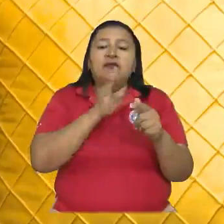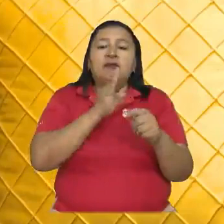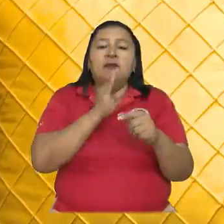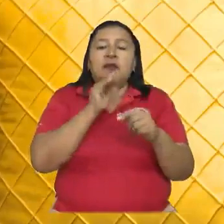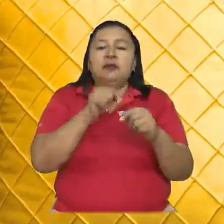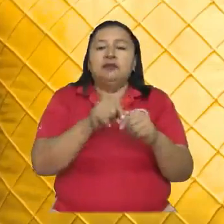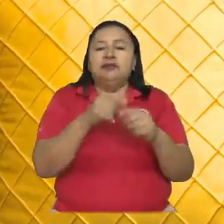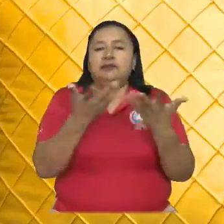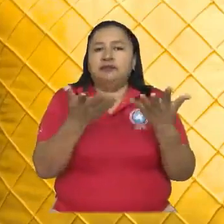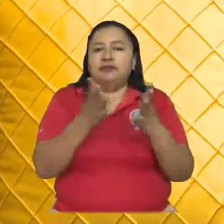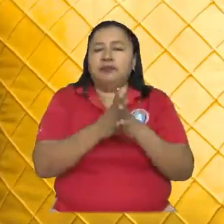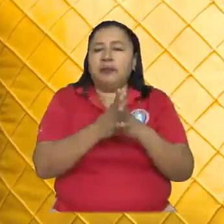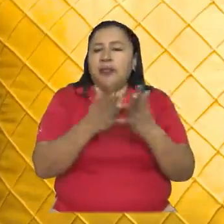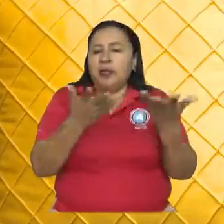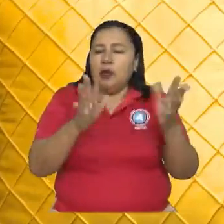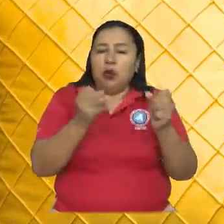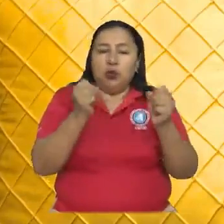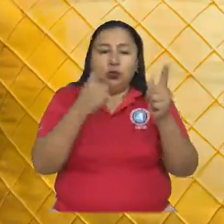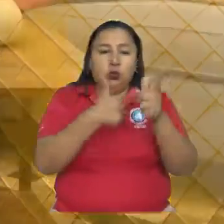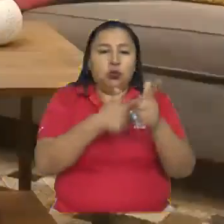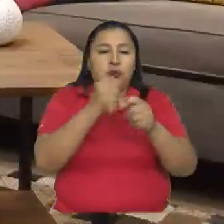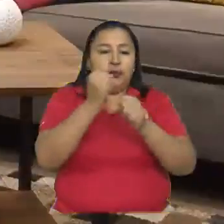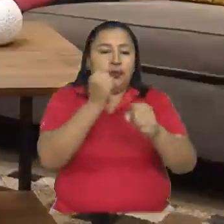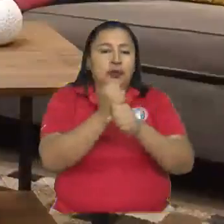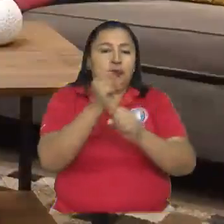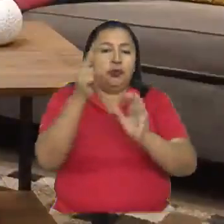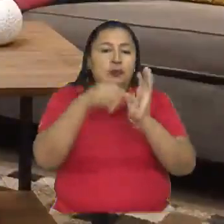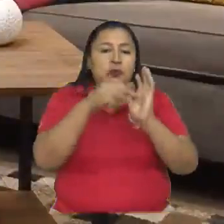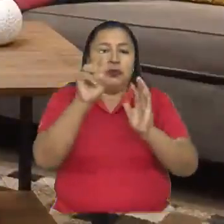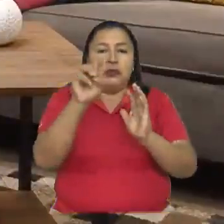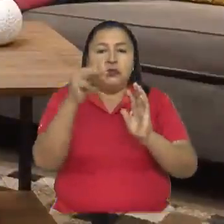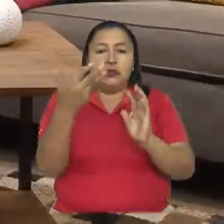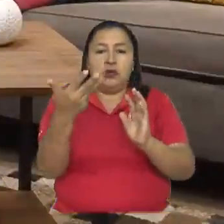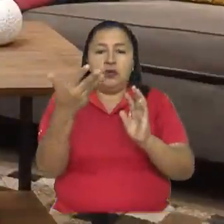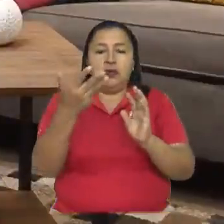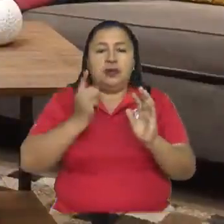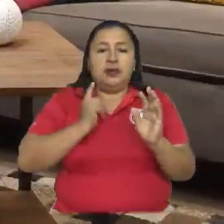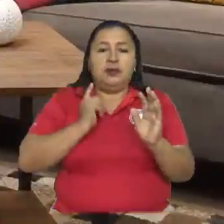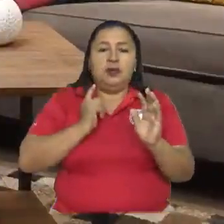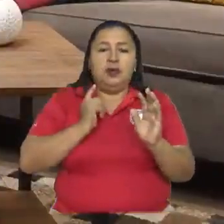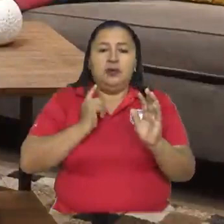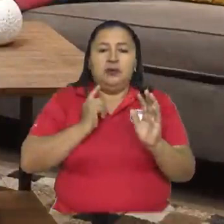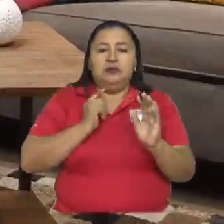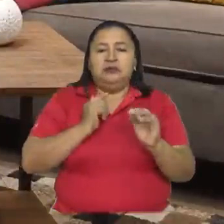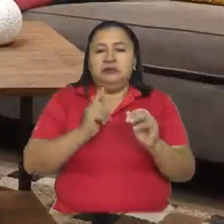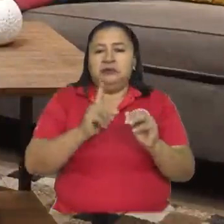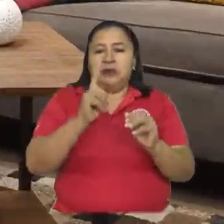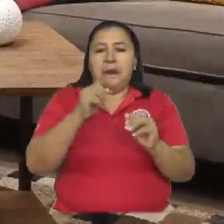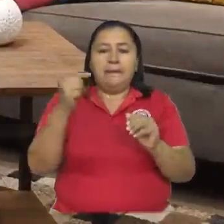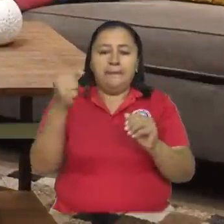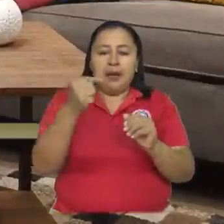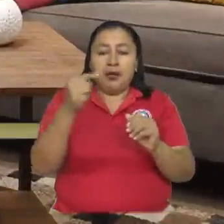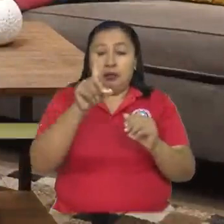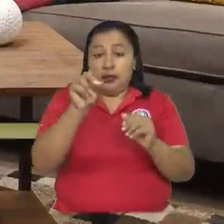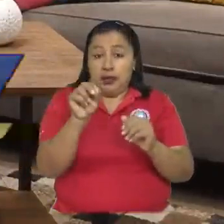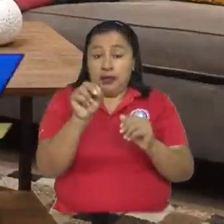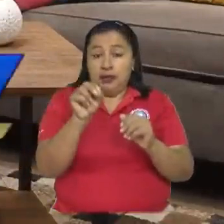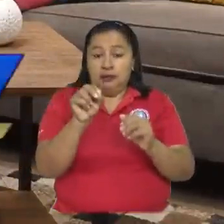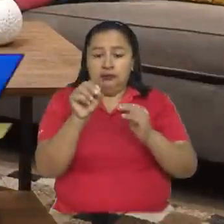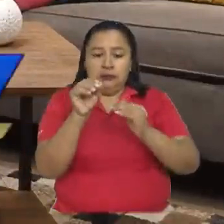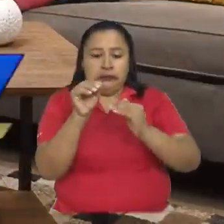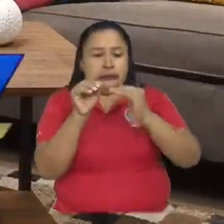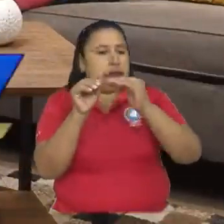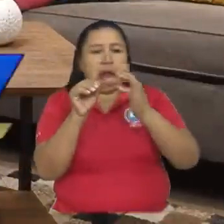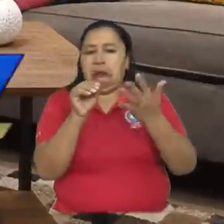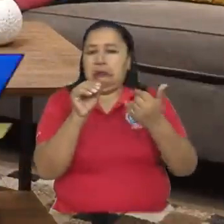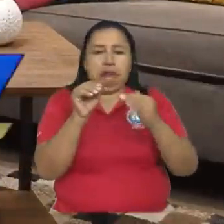que a octubre del 2019 llevábamos apenas un menos 10, es decir, de decrecimiento.